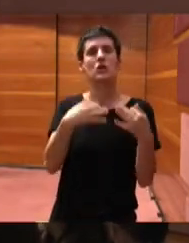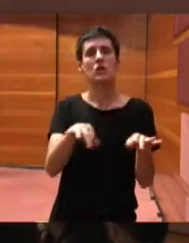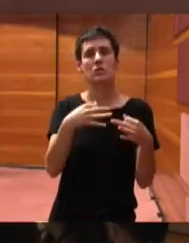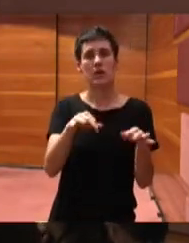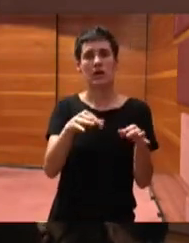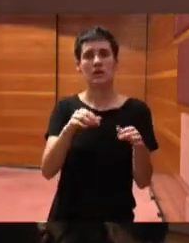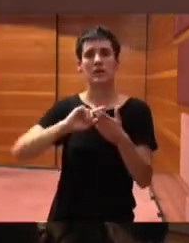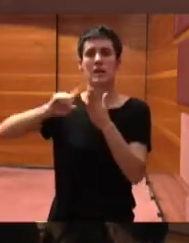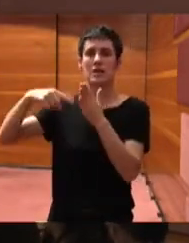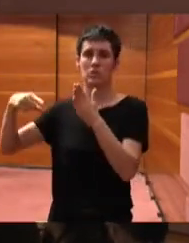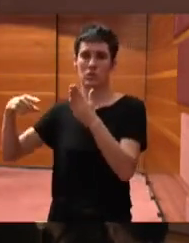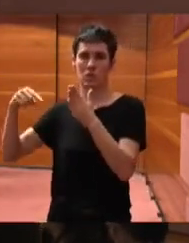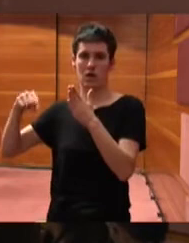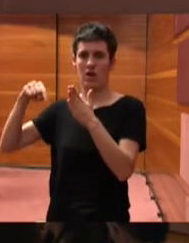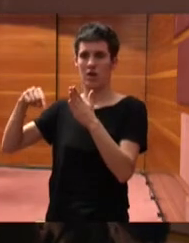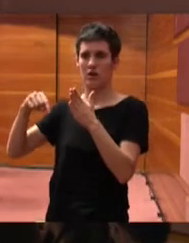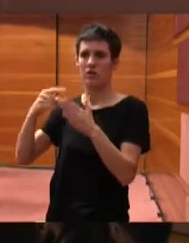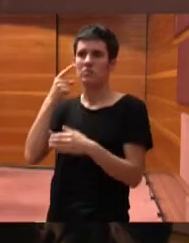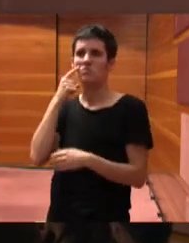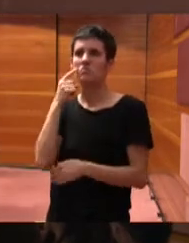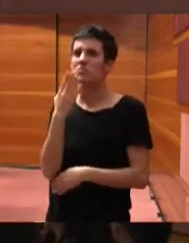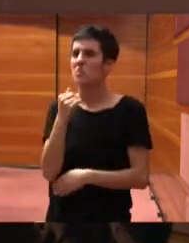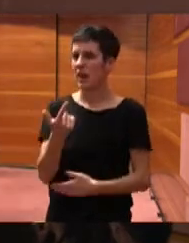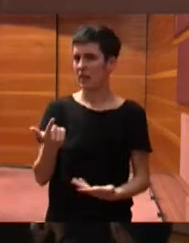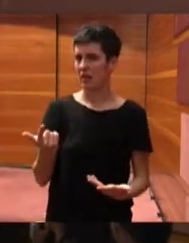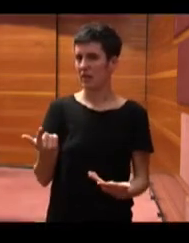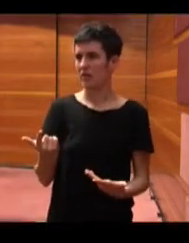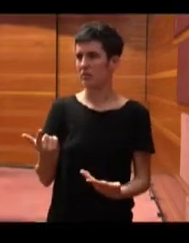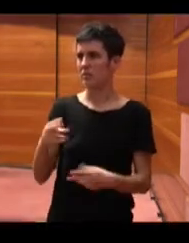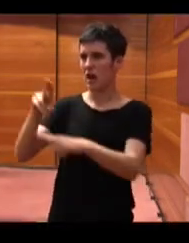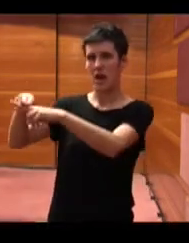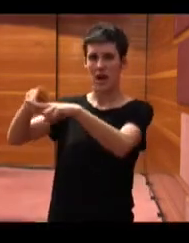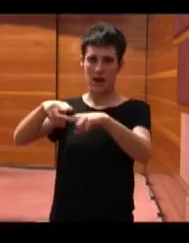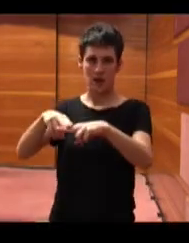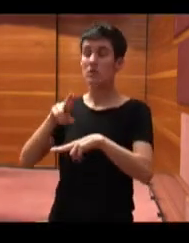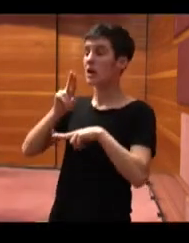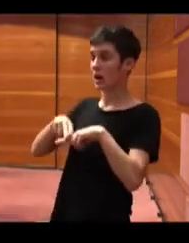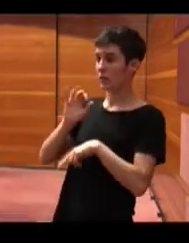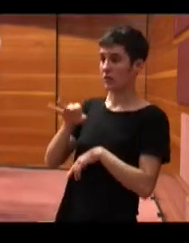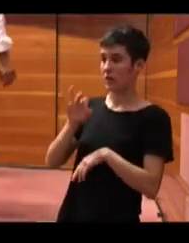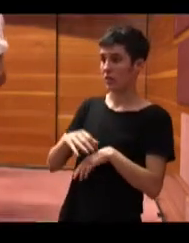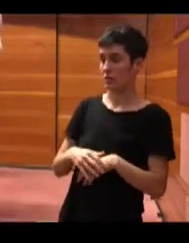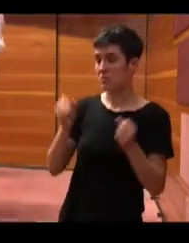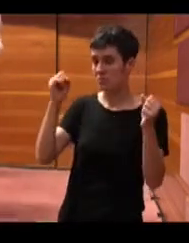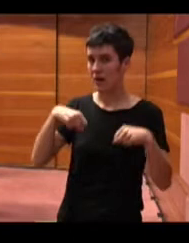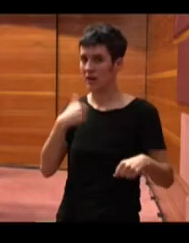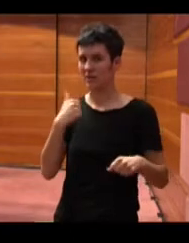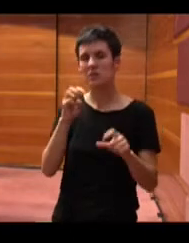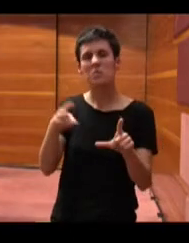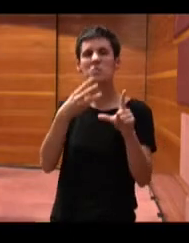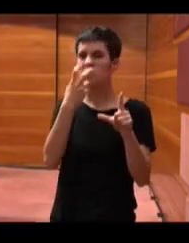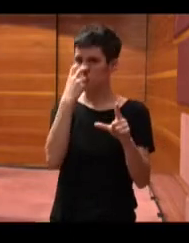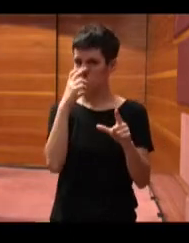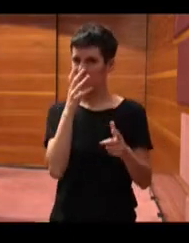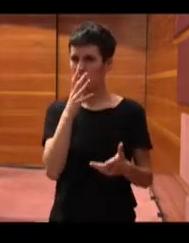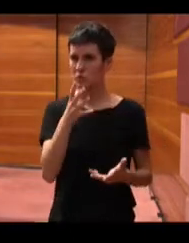Gipuzkoa. ¿Cómo lo veis? Negro, ¿verdad? Vale, ¿qué tiene este portal de curioso? Bueno, está